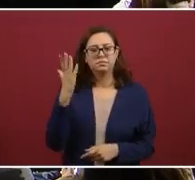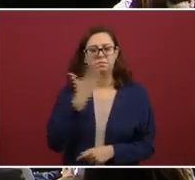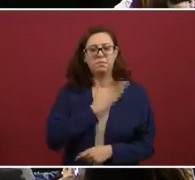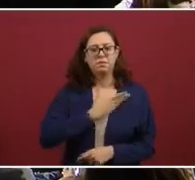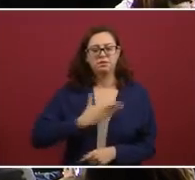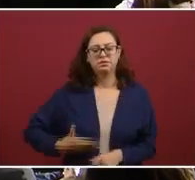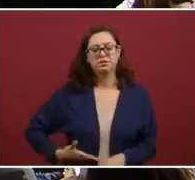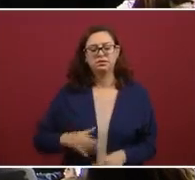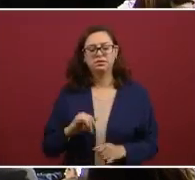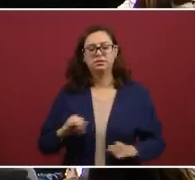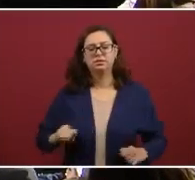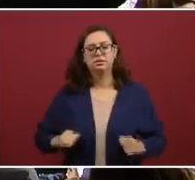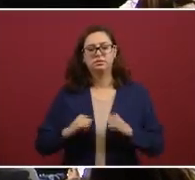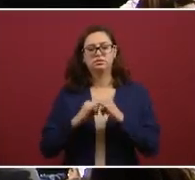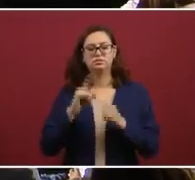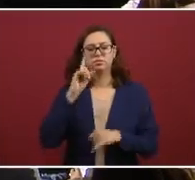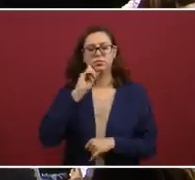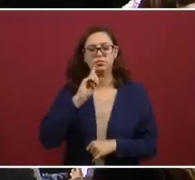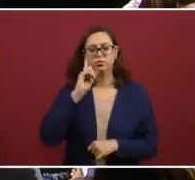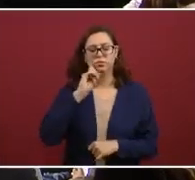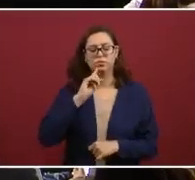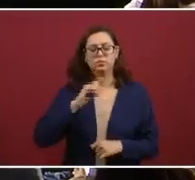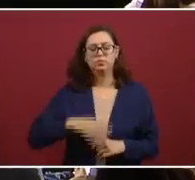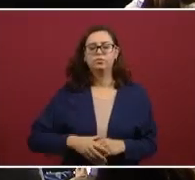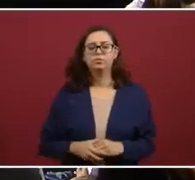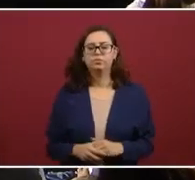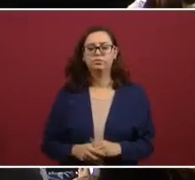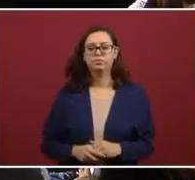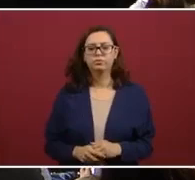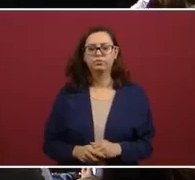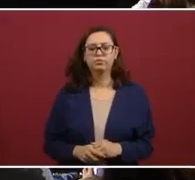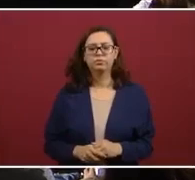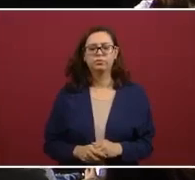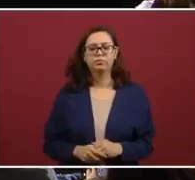del Instituto Nacional de las Mujeres.